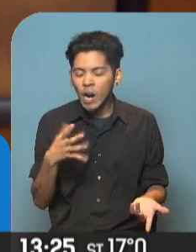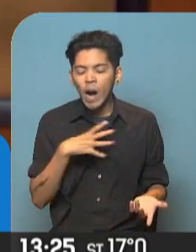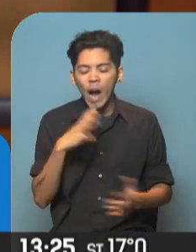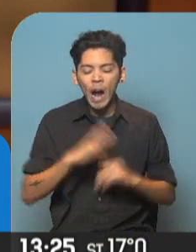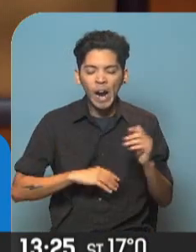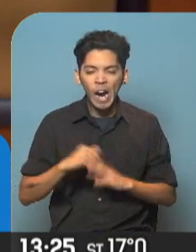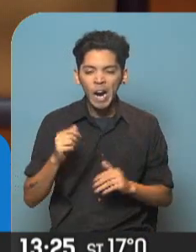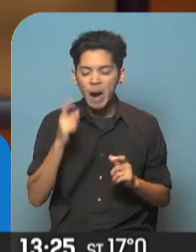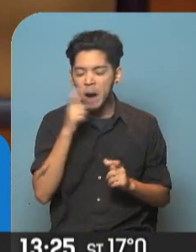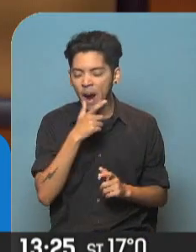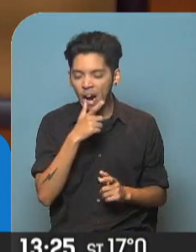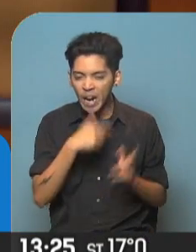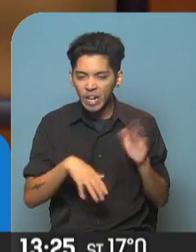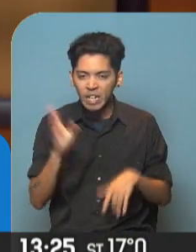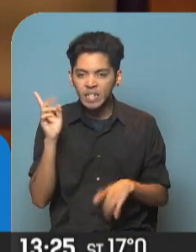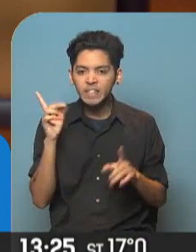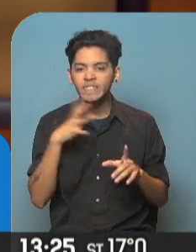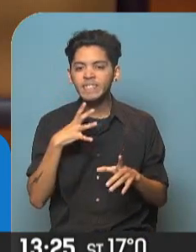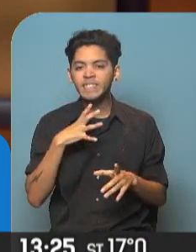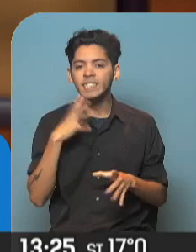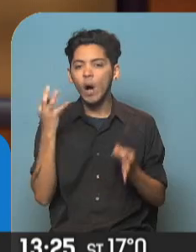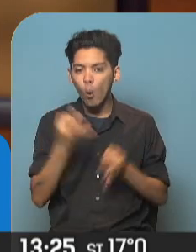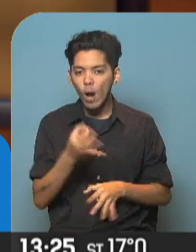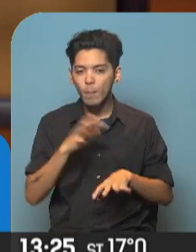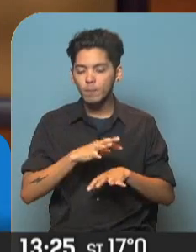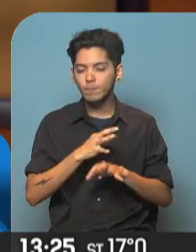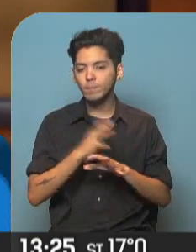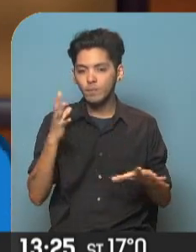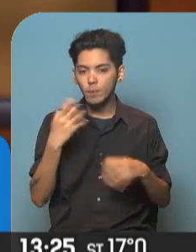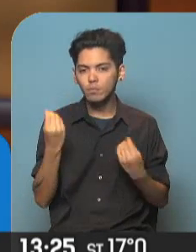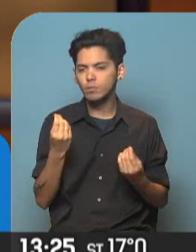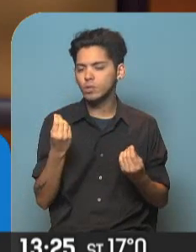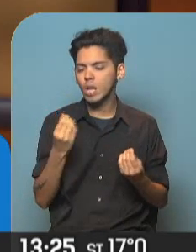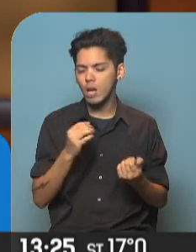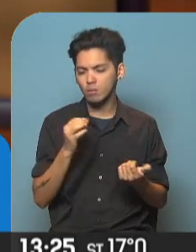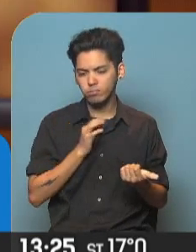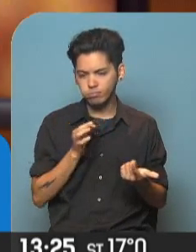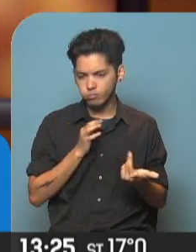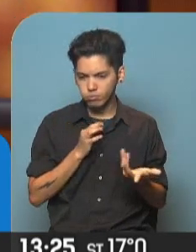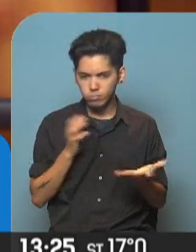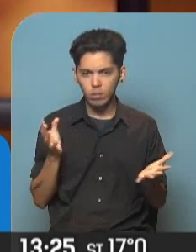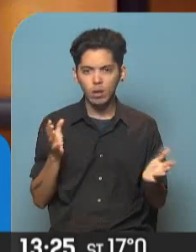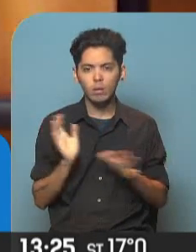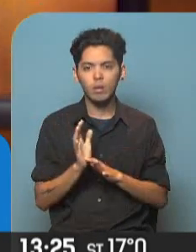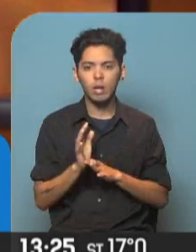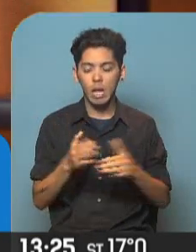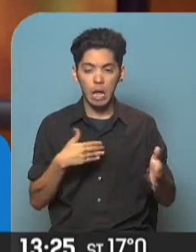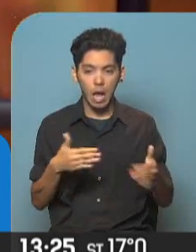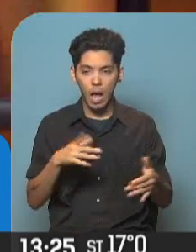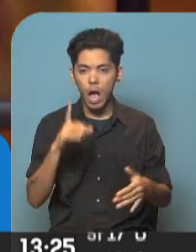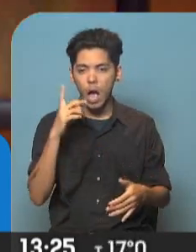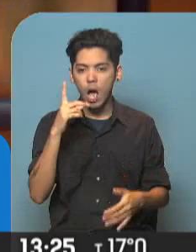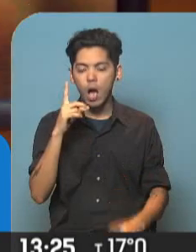que más problema es la falta de buenos profesionales, porque durante muchos años se inauguraron cajas de hormigón,